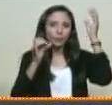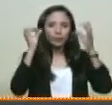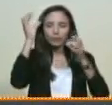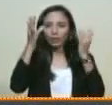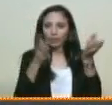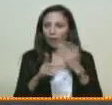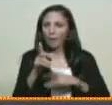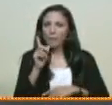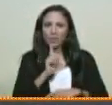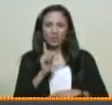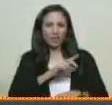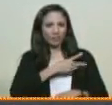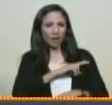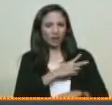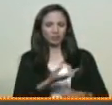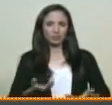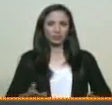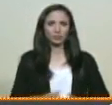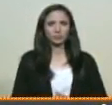de mentirle a la gente.